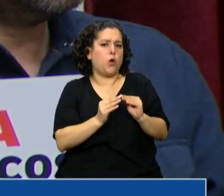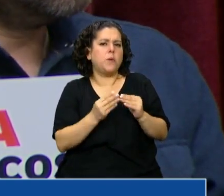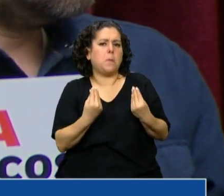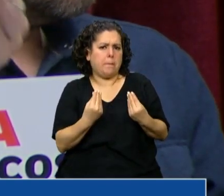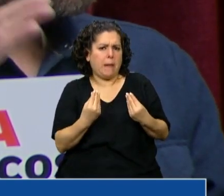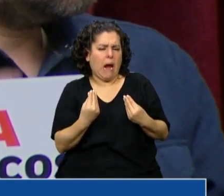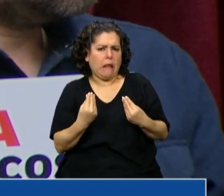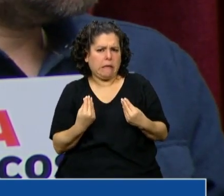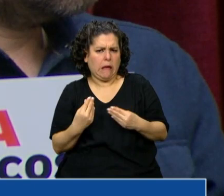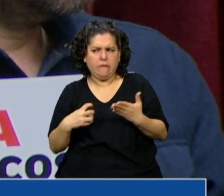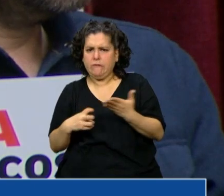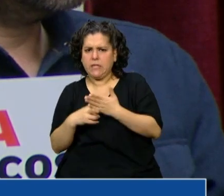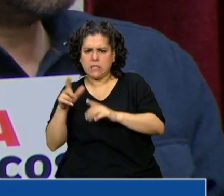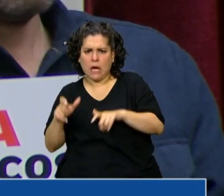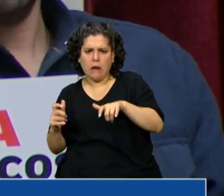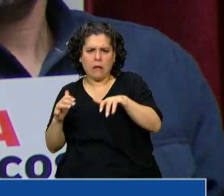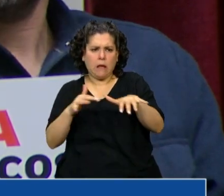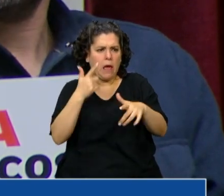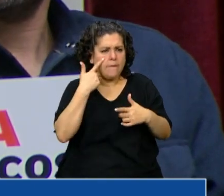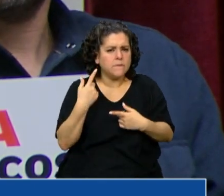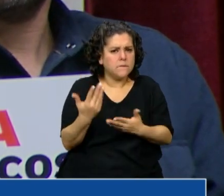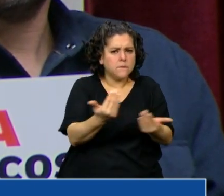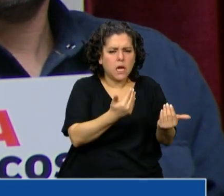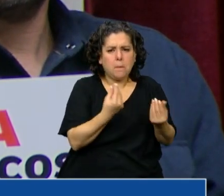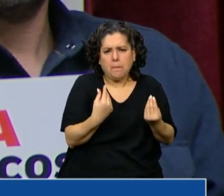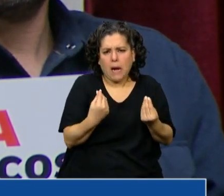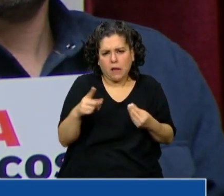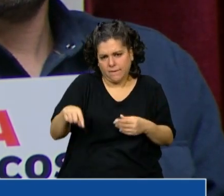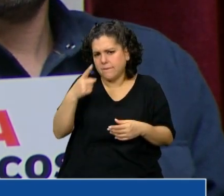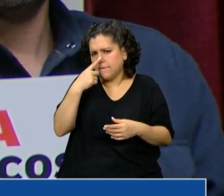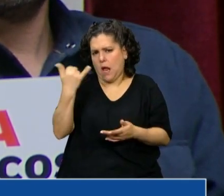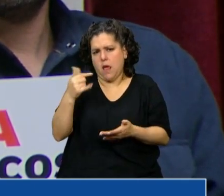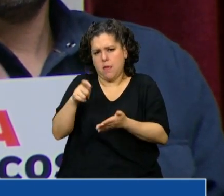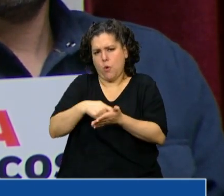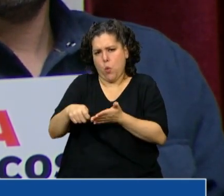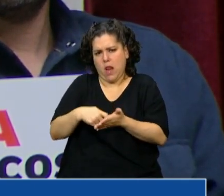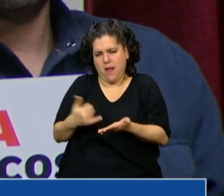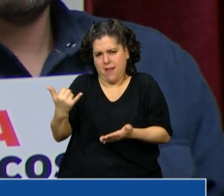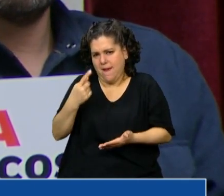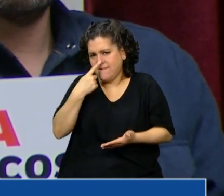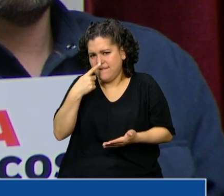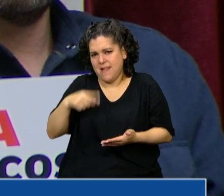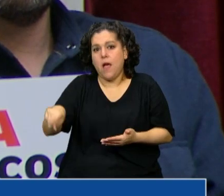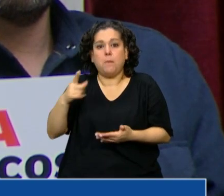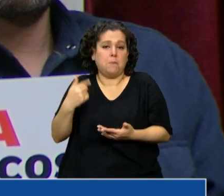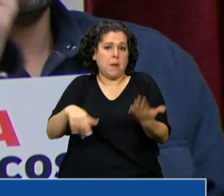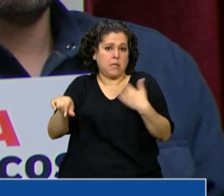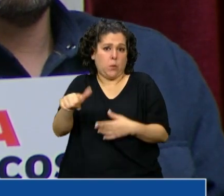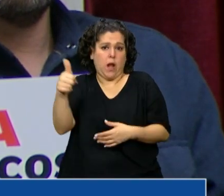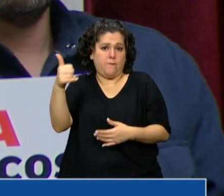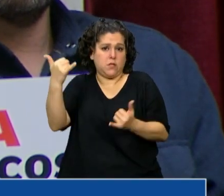incentivar fiscalmente a los que están haciendo un lobby de especulación inmobiliaria, que son además los que se vienen